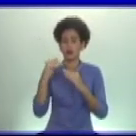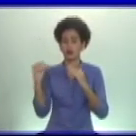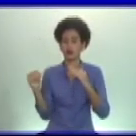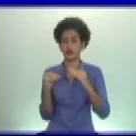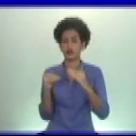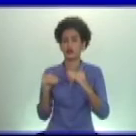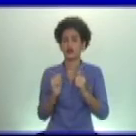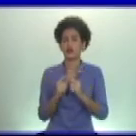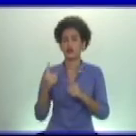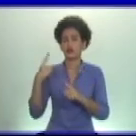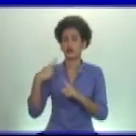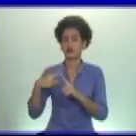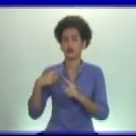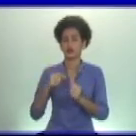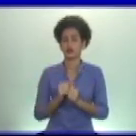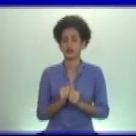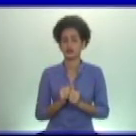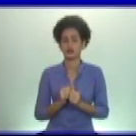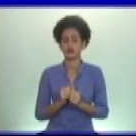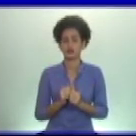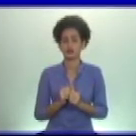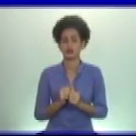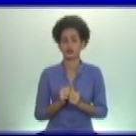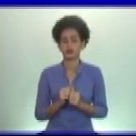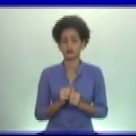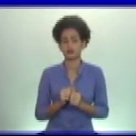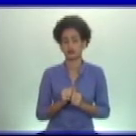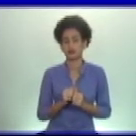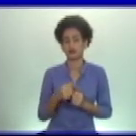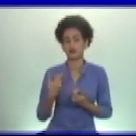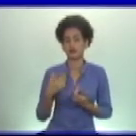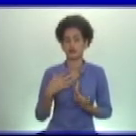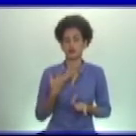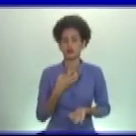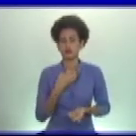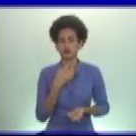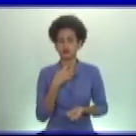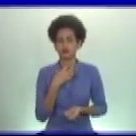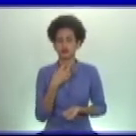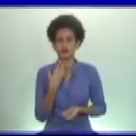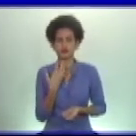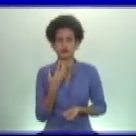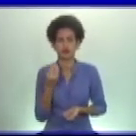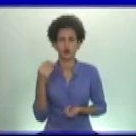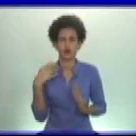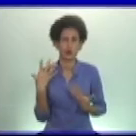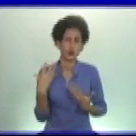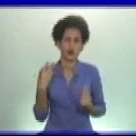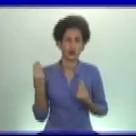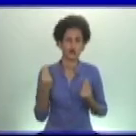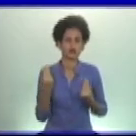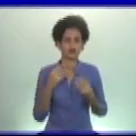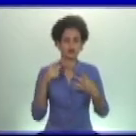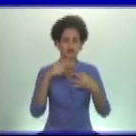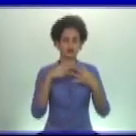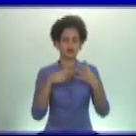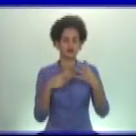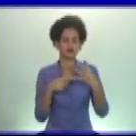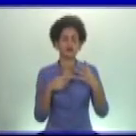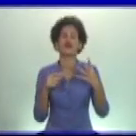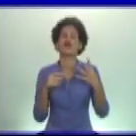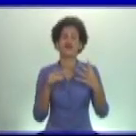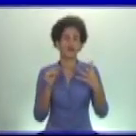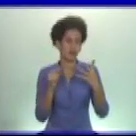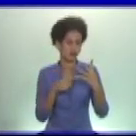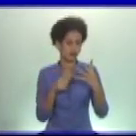bueno, esta función, recuerden que la función cúbica es una función creciente en todo su dominio. Por tanto, ¿cuál es la solución? Ahí está. Ojo